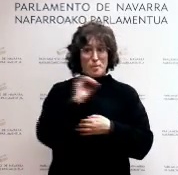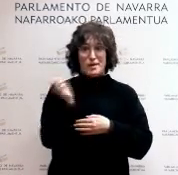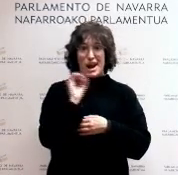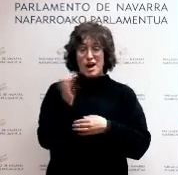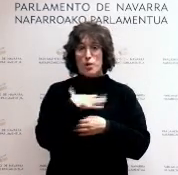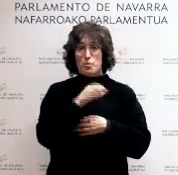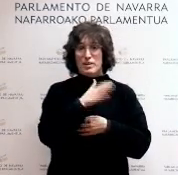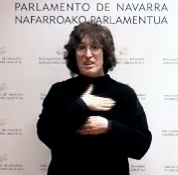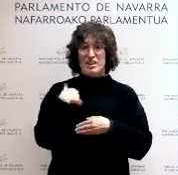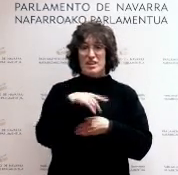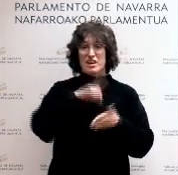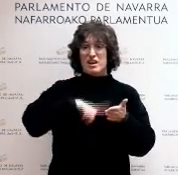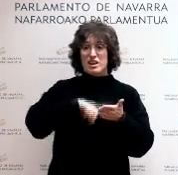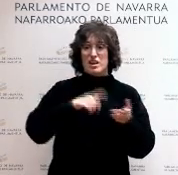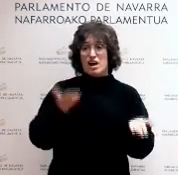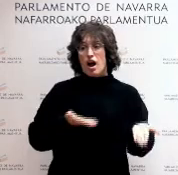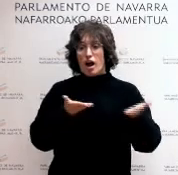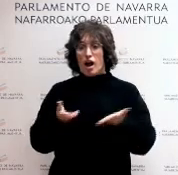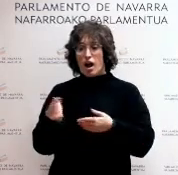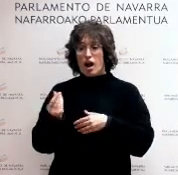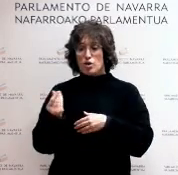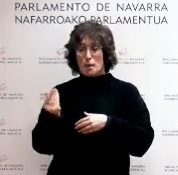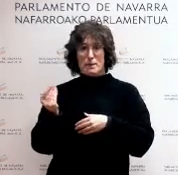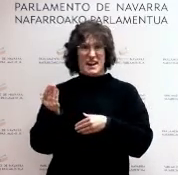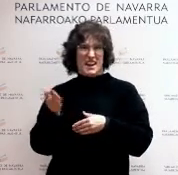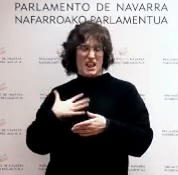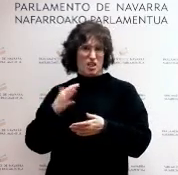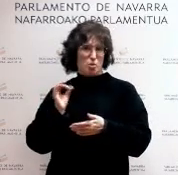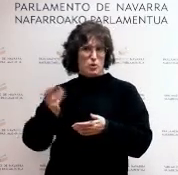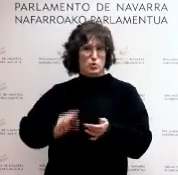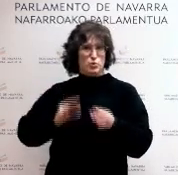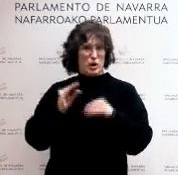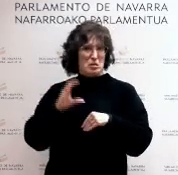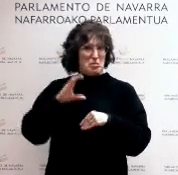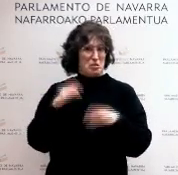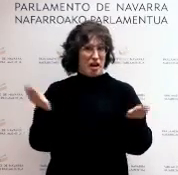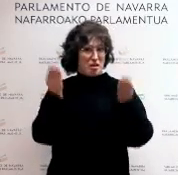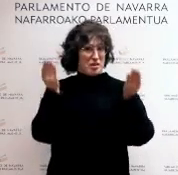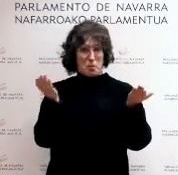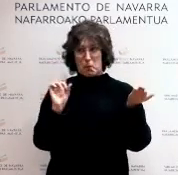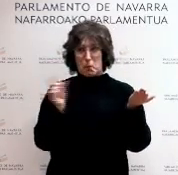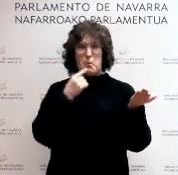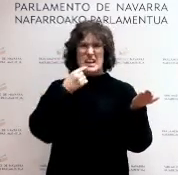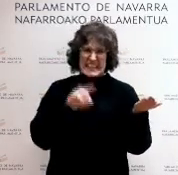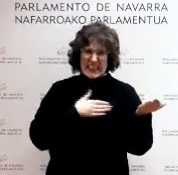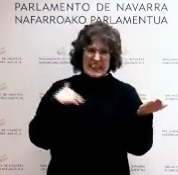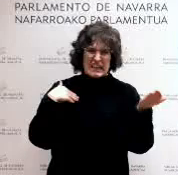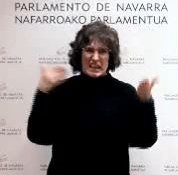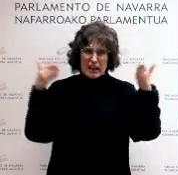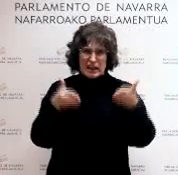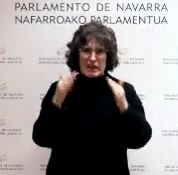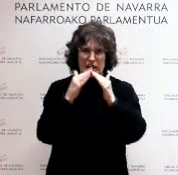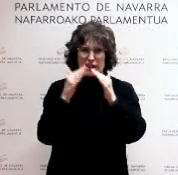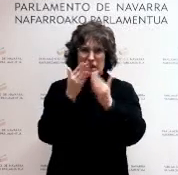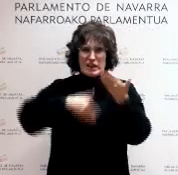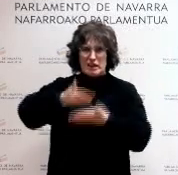los esfuerzos en la vivienda colaborativa. No creo que por ahí pueda ir la solución, aunque pueda ir parte de ella, pero